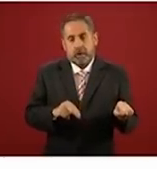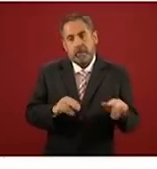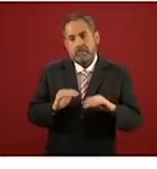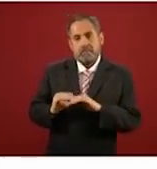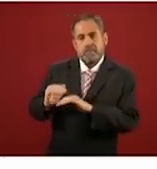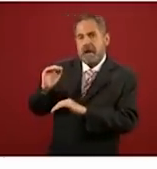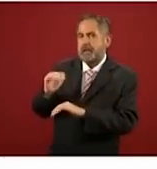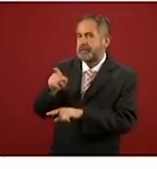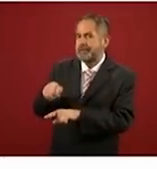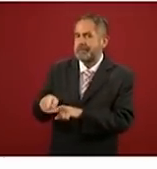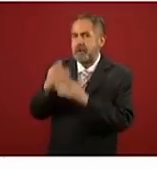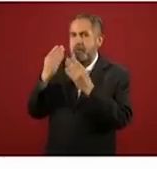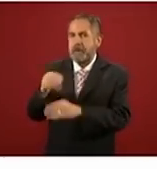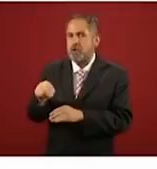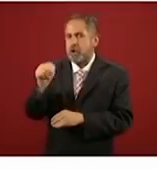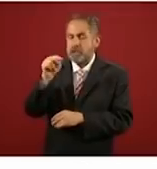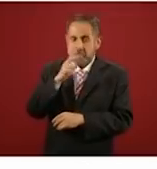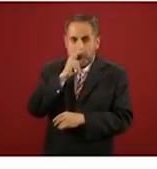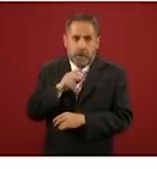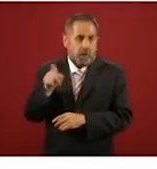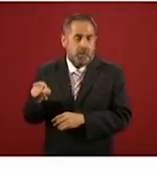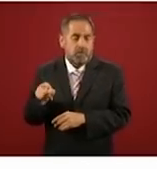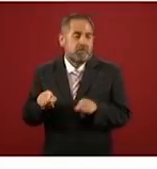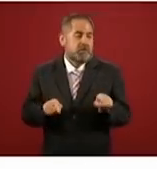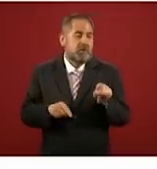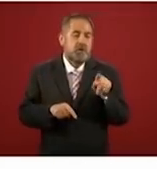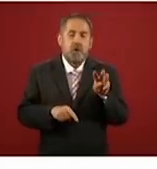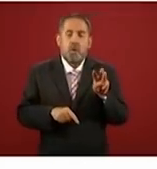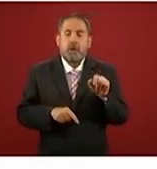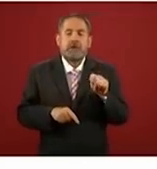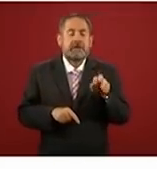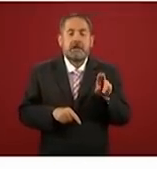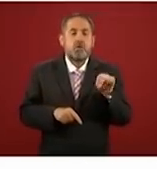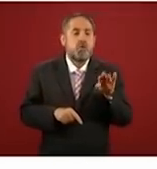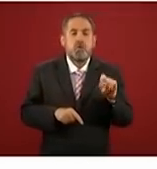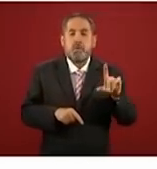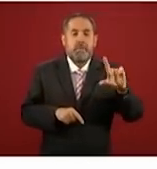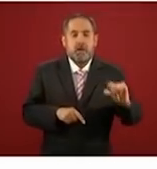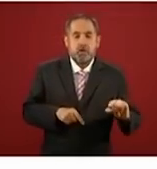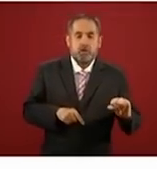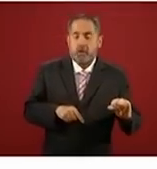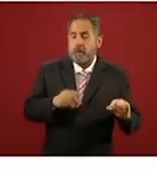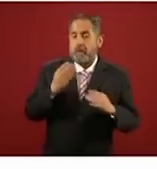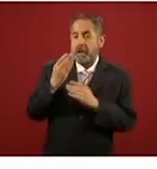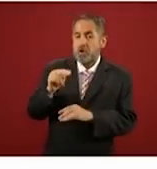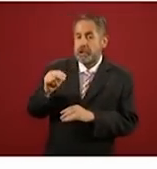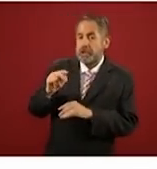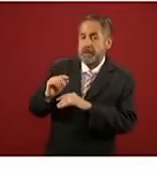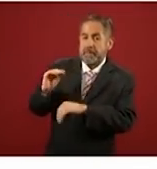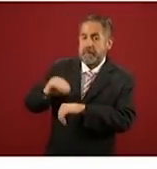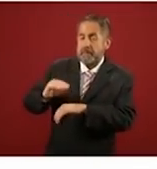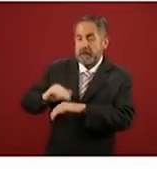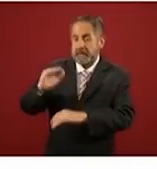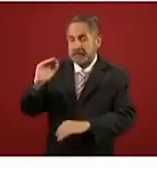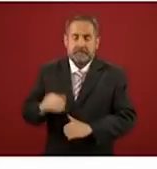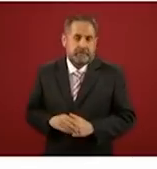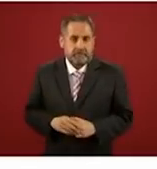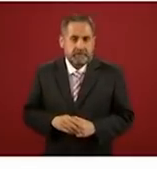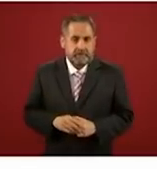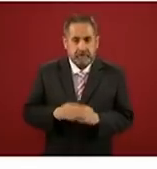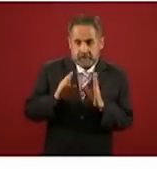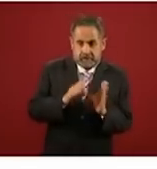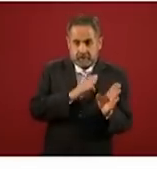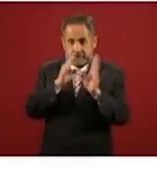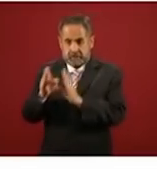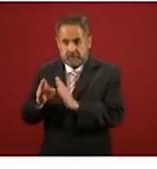la diferencia entre vuestro unión que es el que da menos y banorte el que da más nos vamos a la costa del